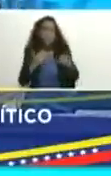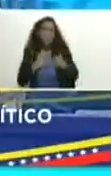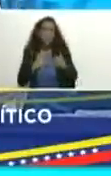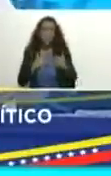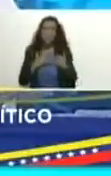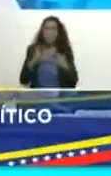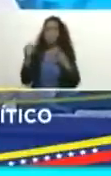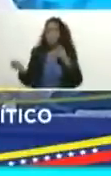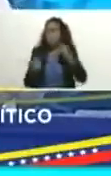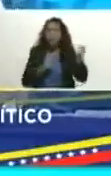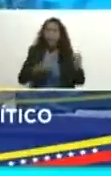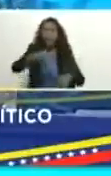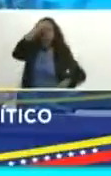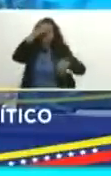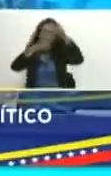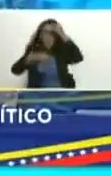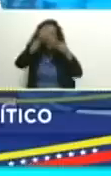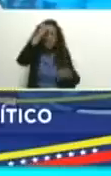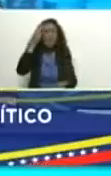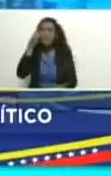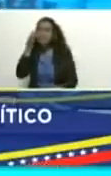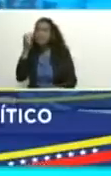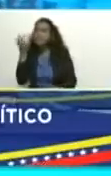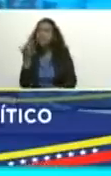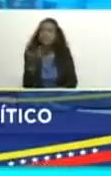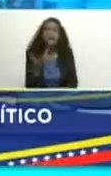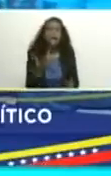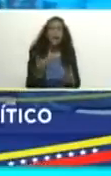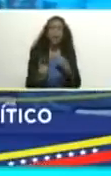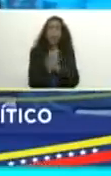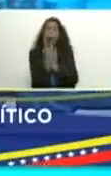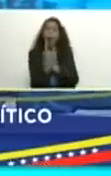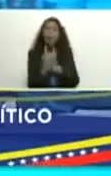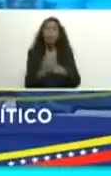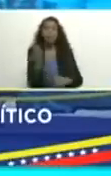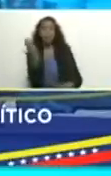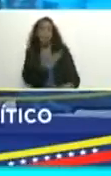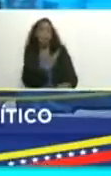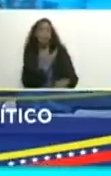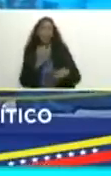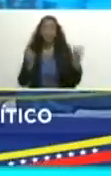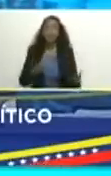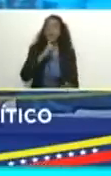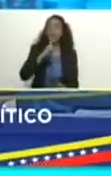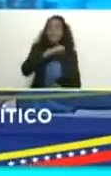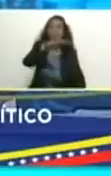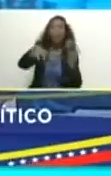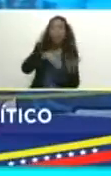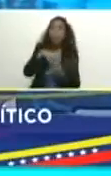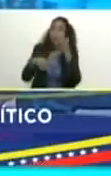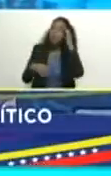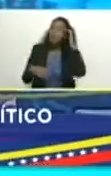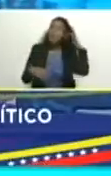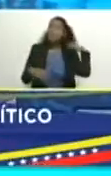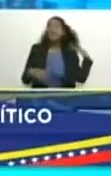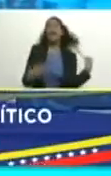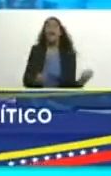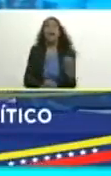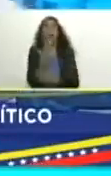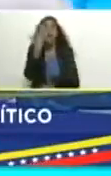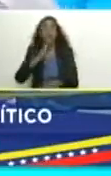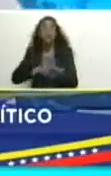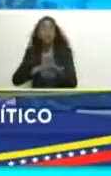autoactualizarse, aprender de la realidad, ver las amenazas, los obstáculos, las dificultades, los problemas y crear las